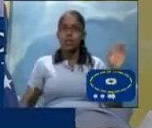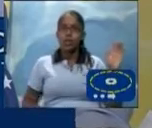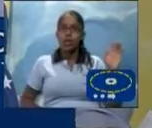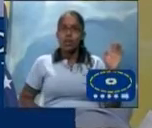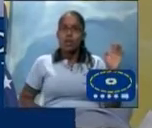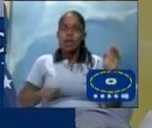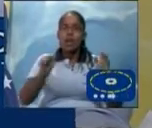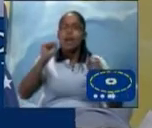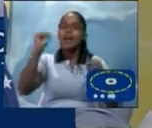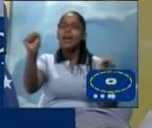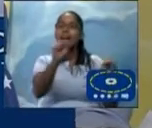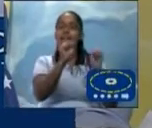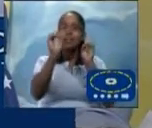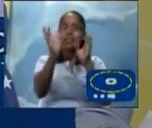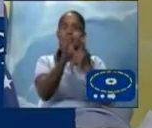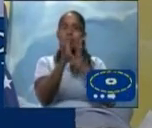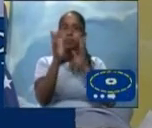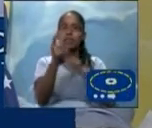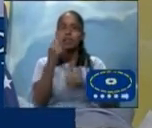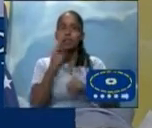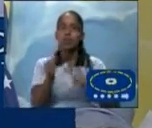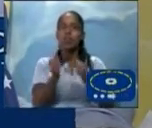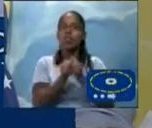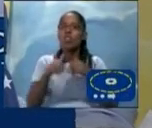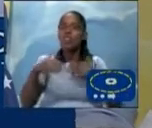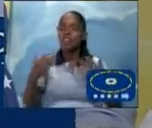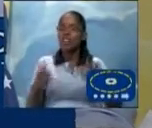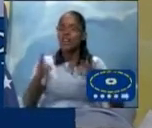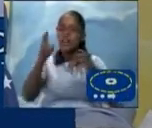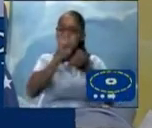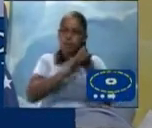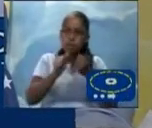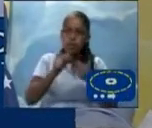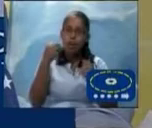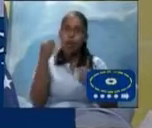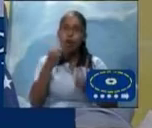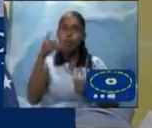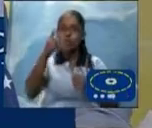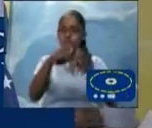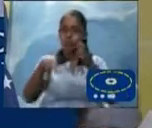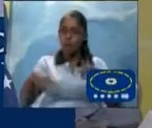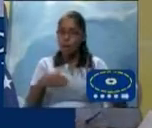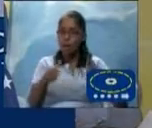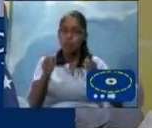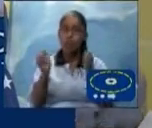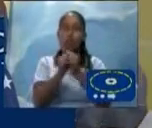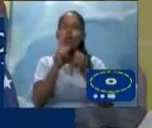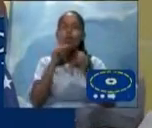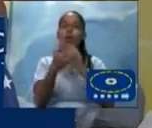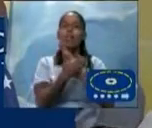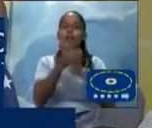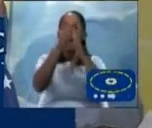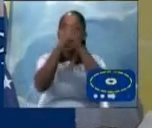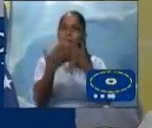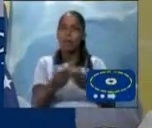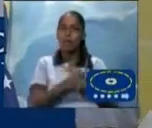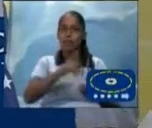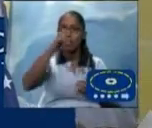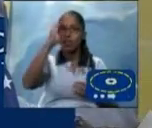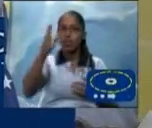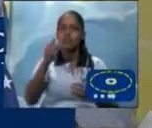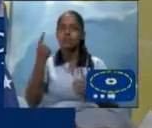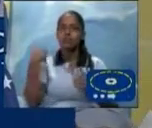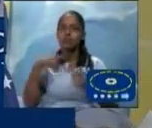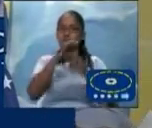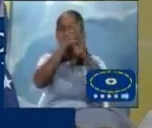El salmista dijo, ¿con qué limpiará el joven su camino? Con guardar la palabra de Dios. Hay una forma para nosotros limpiarnos